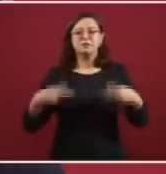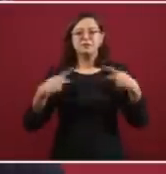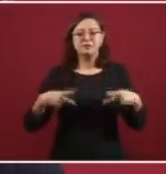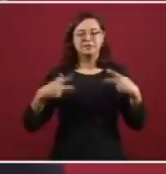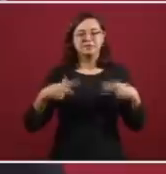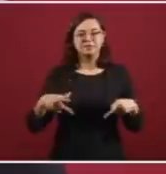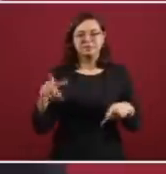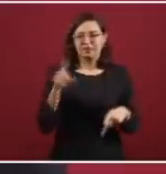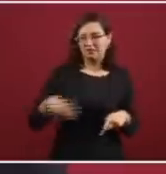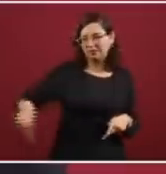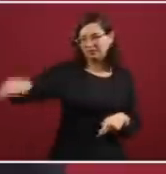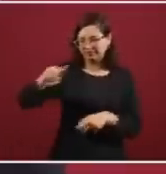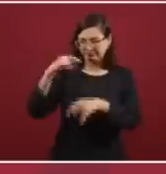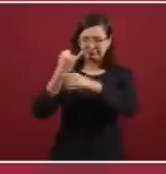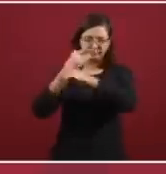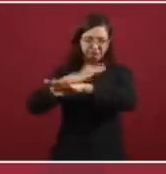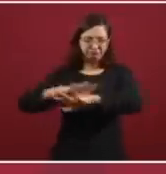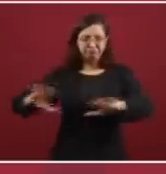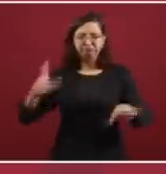está informada,